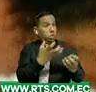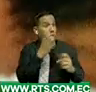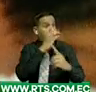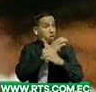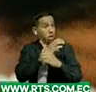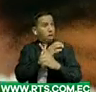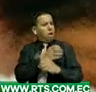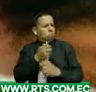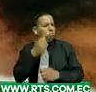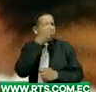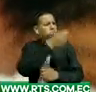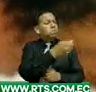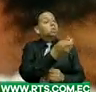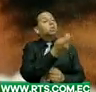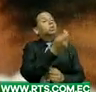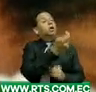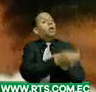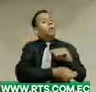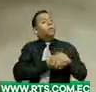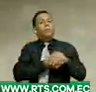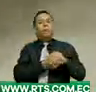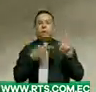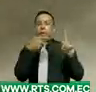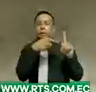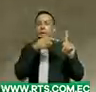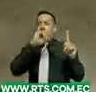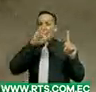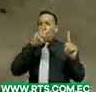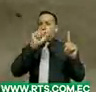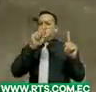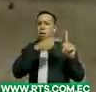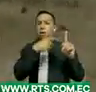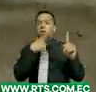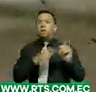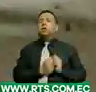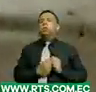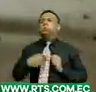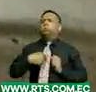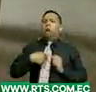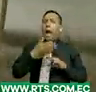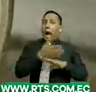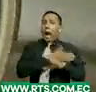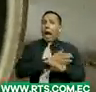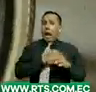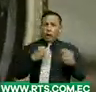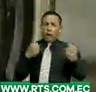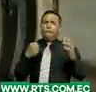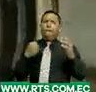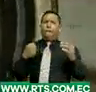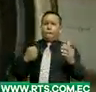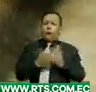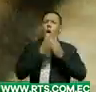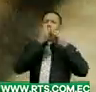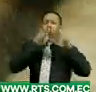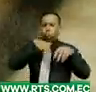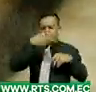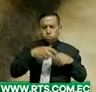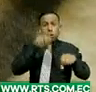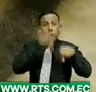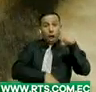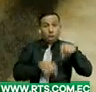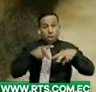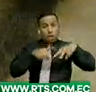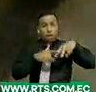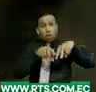a conocer a quien llamaremos Iván. Obtuvo legalmente su carné por un accidente que dejó afectada una de sus piernas, pero después de esto